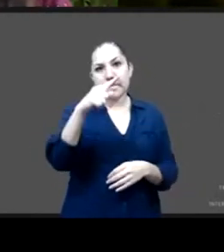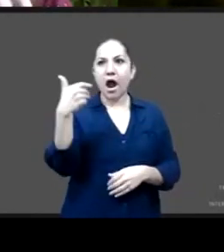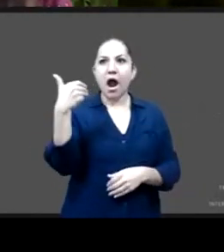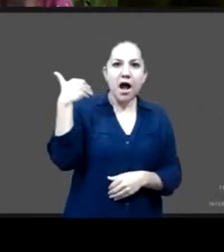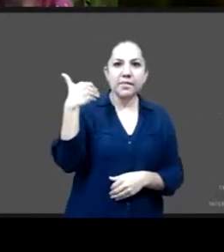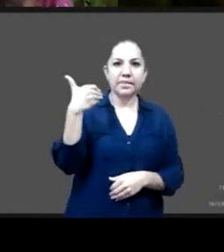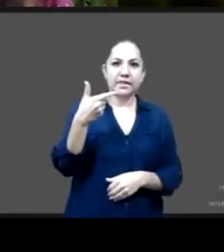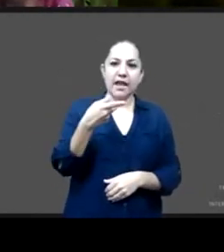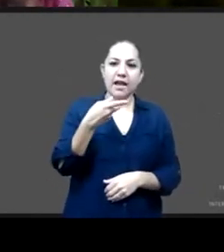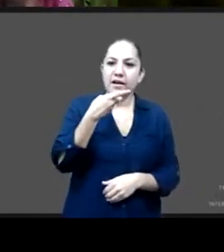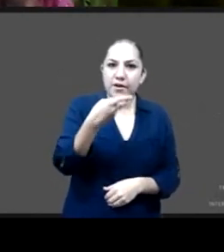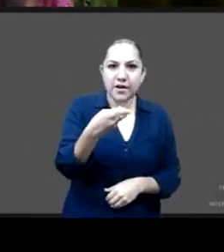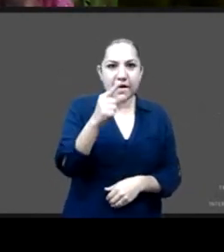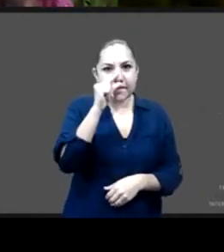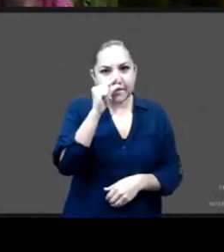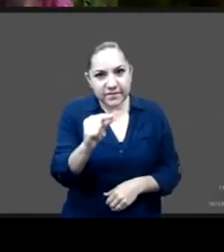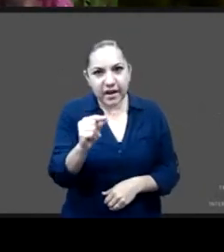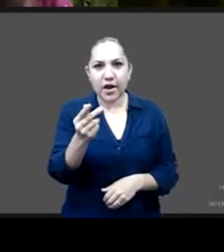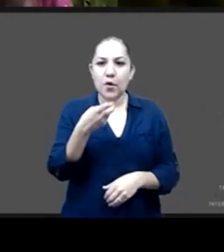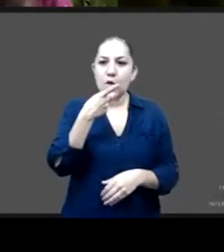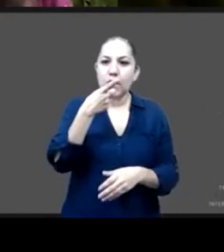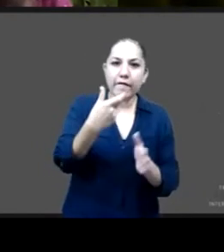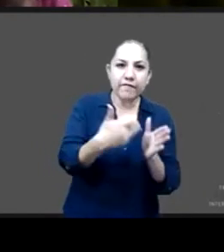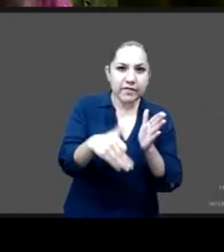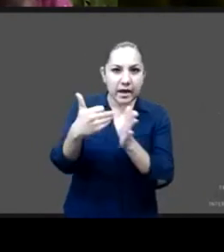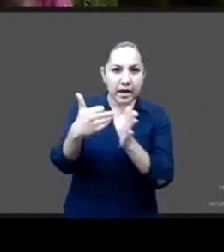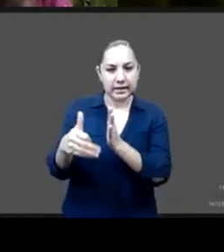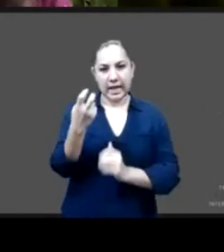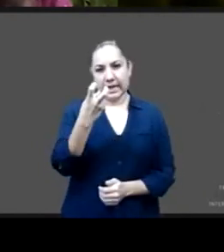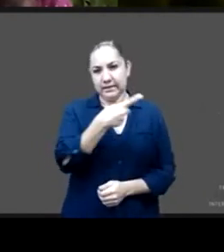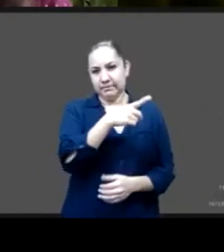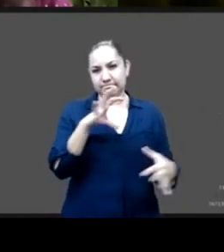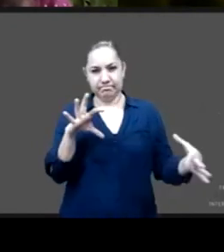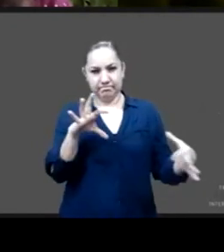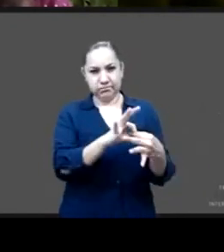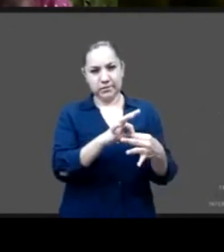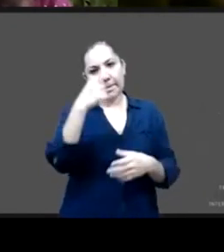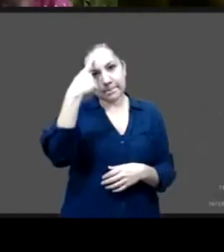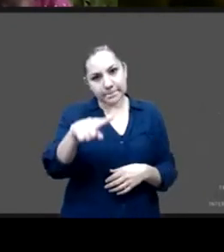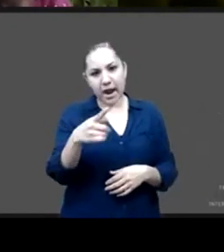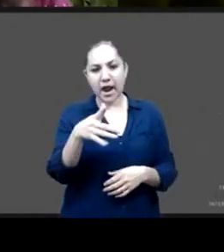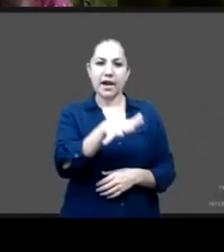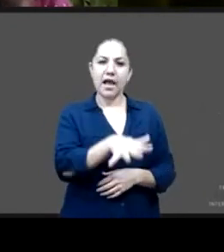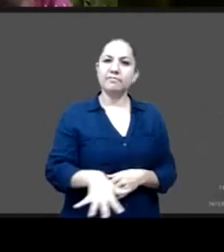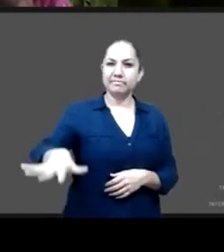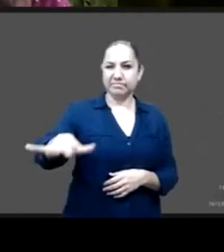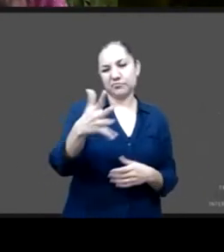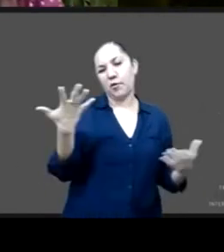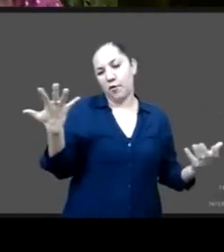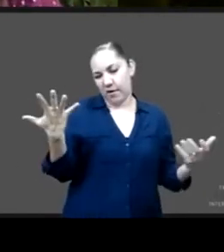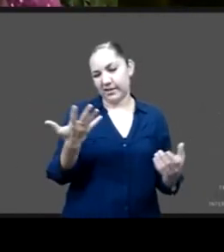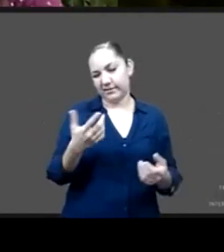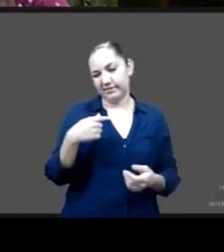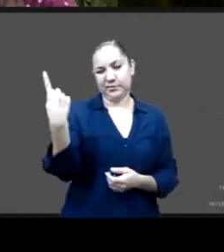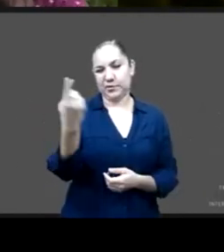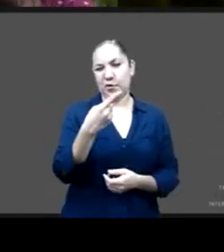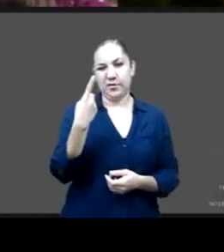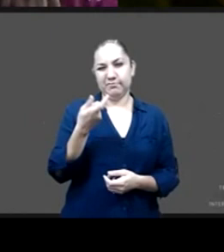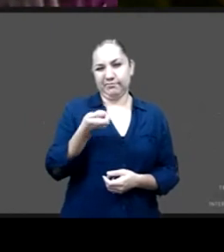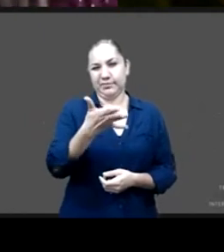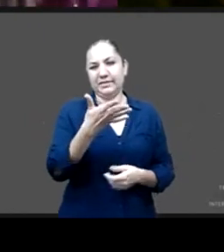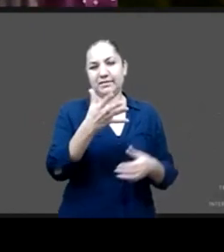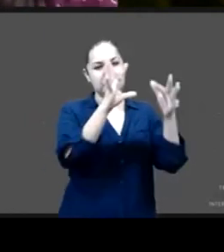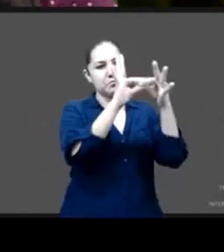o que de alguna manera signifique una suerte de lo que decimos en la educación popular un amarre ¿verdad? ¿cómo recibir